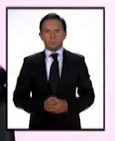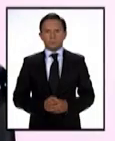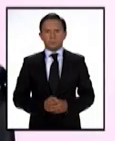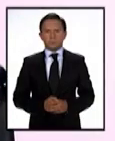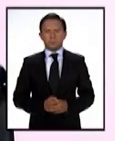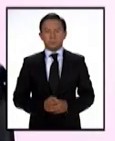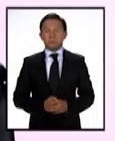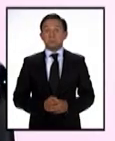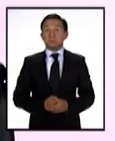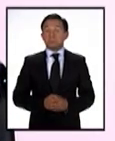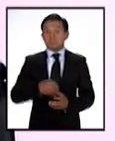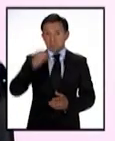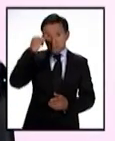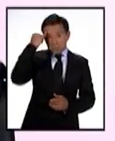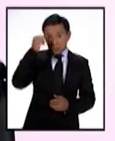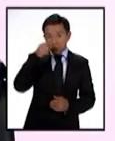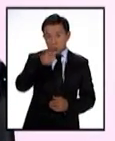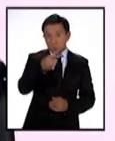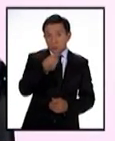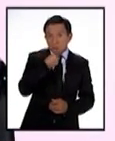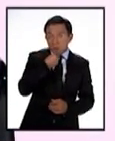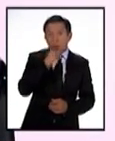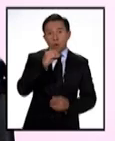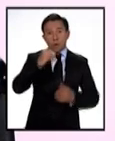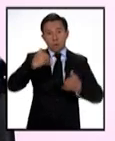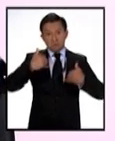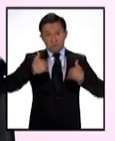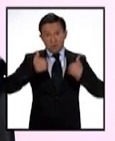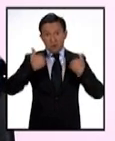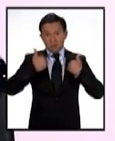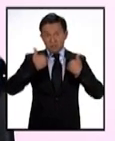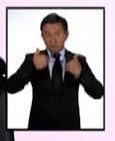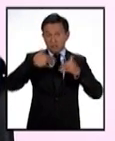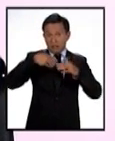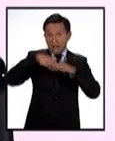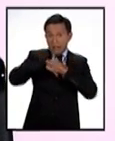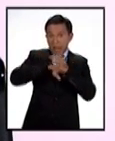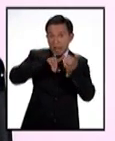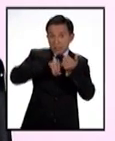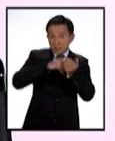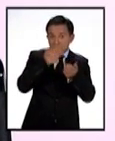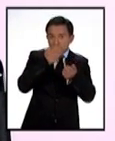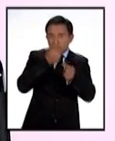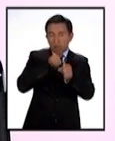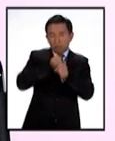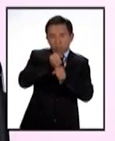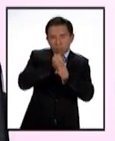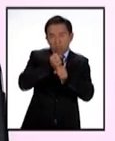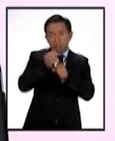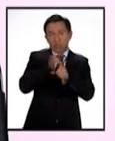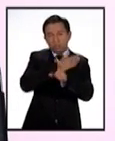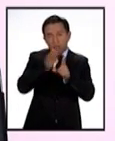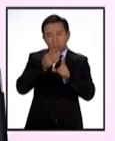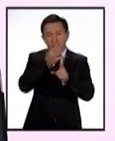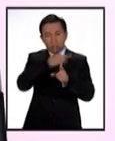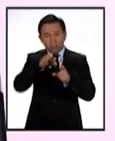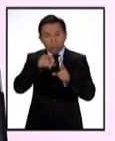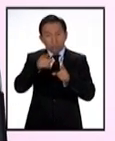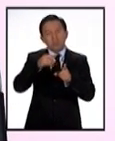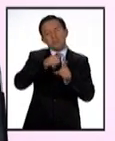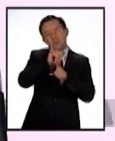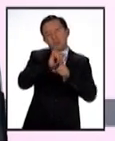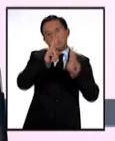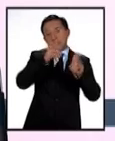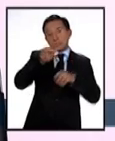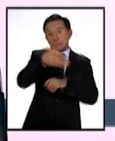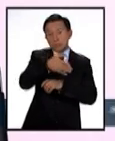Si tú eres un niño o un adolescente que sufre violencia escolar, el famoso bullying, no dejes de llamar a CONAPRED, de